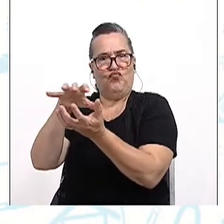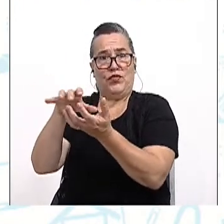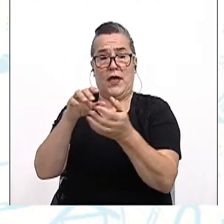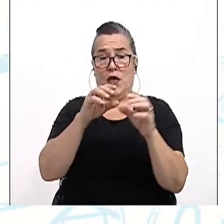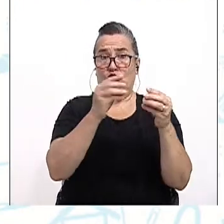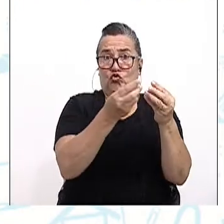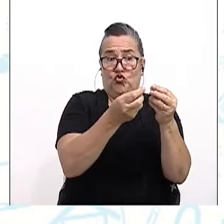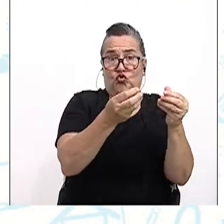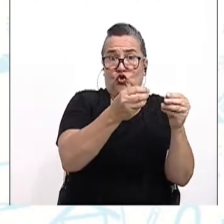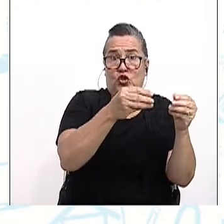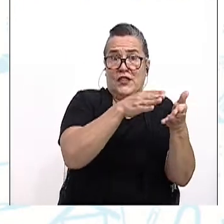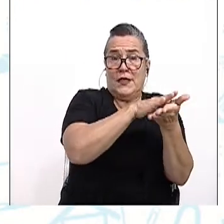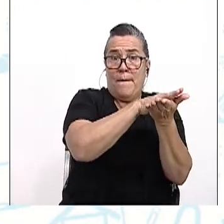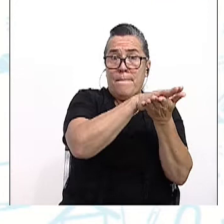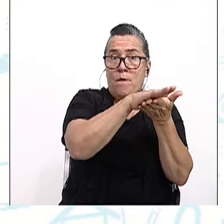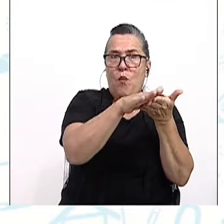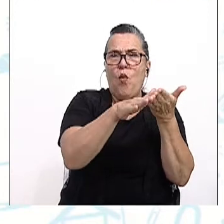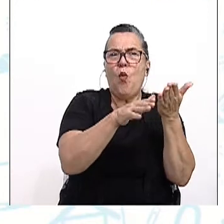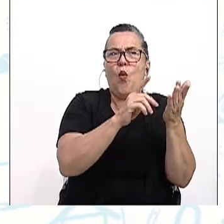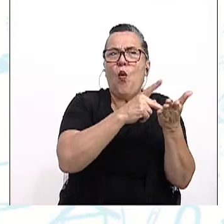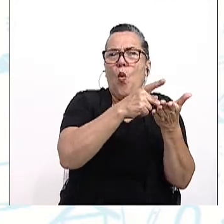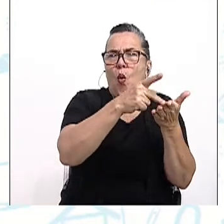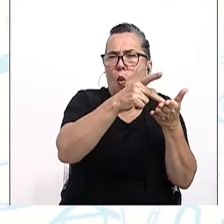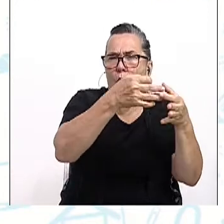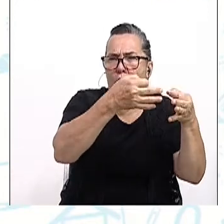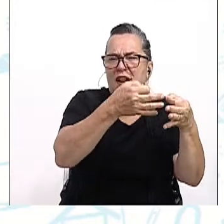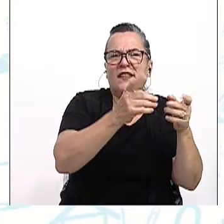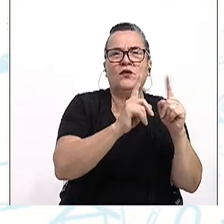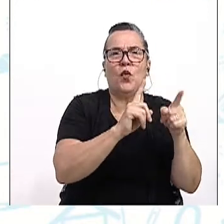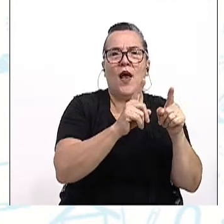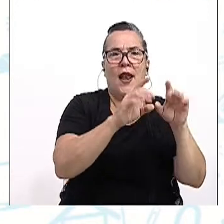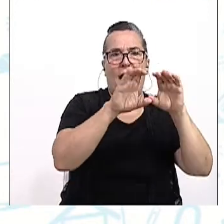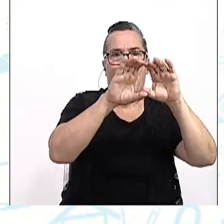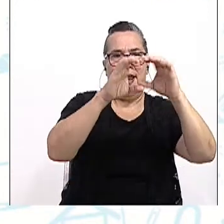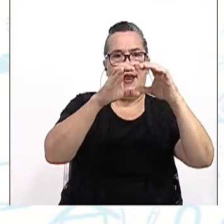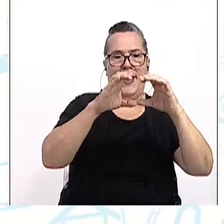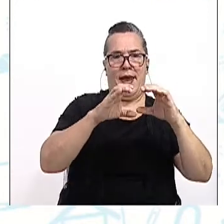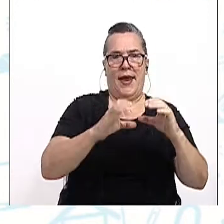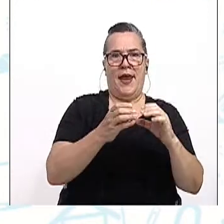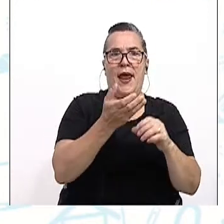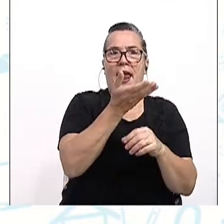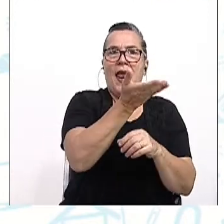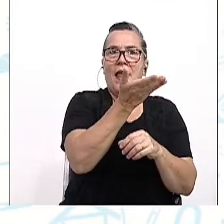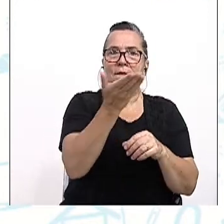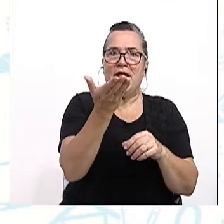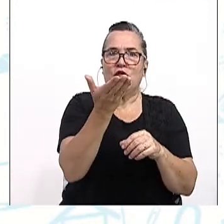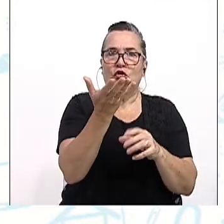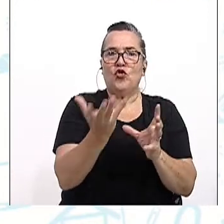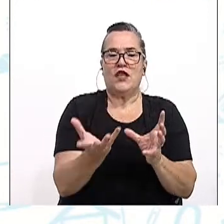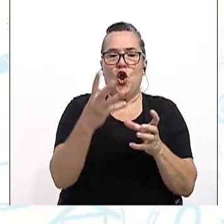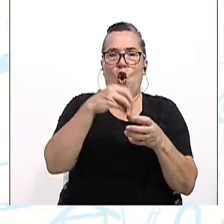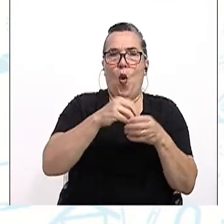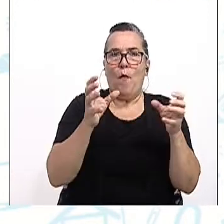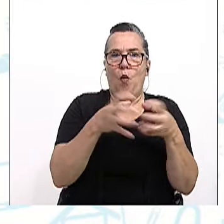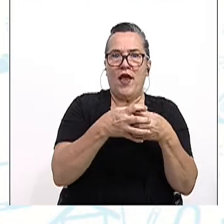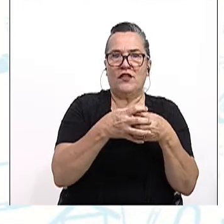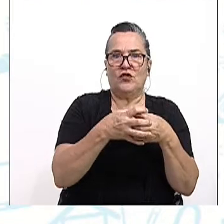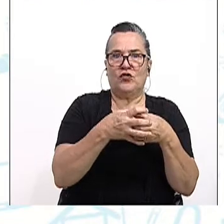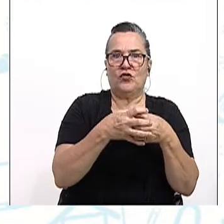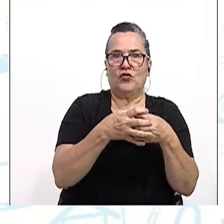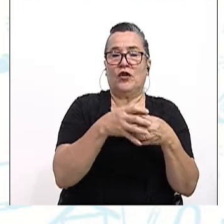puras van a ser aquellas sustancias que se clasifican en elementos y compuestos, ¿verdad? Van a